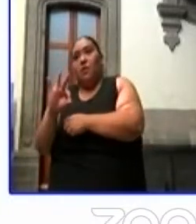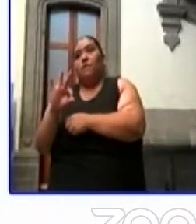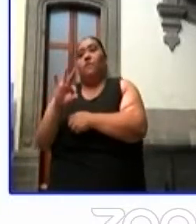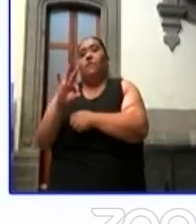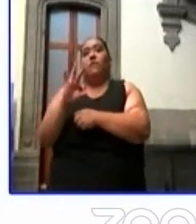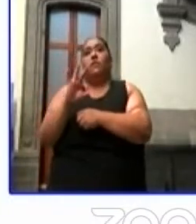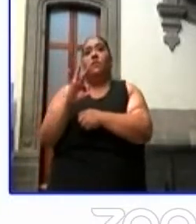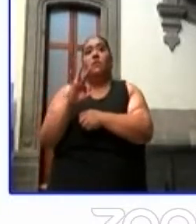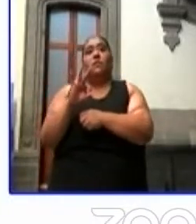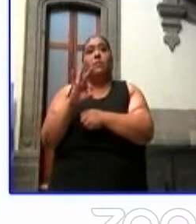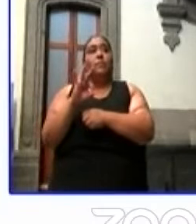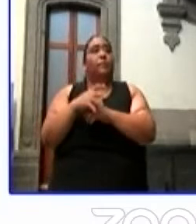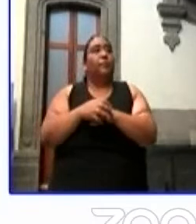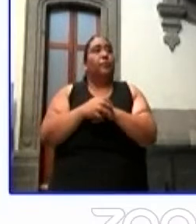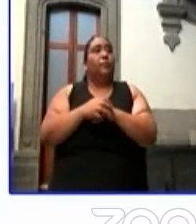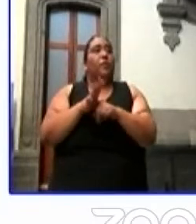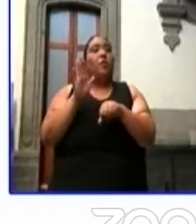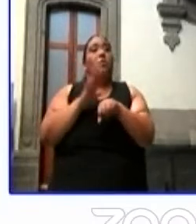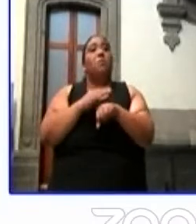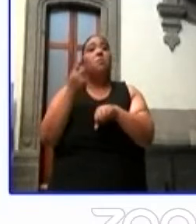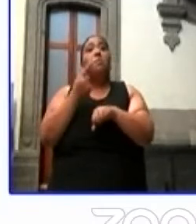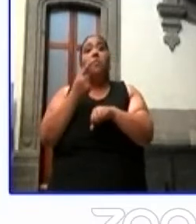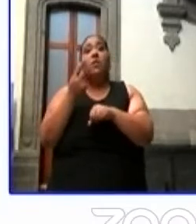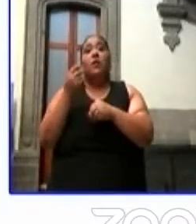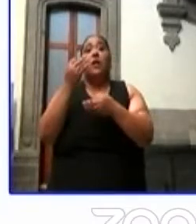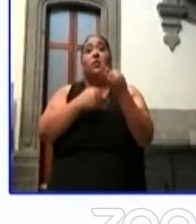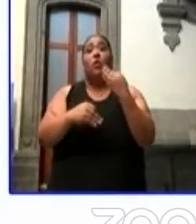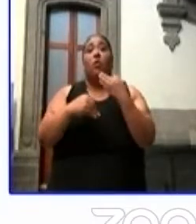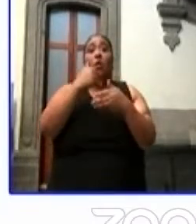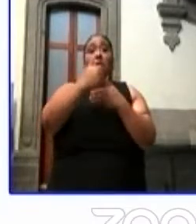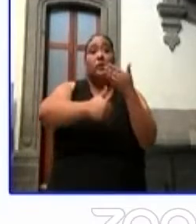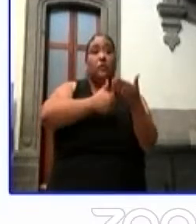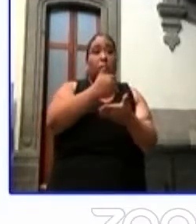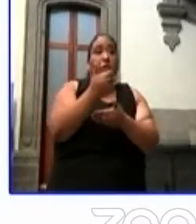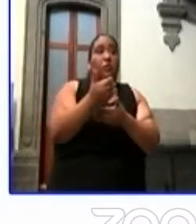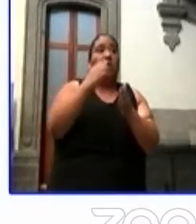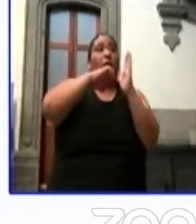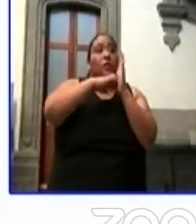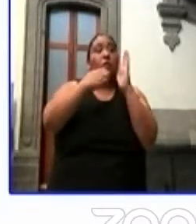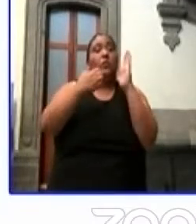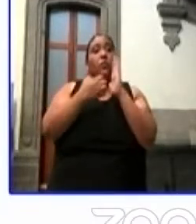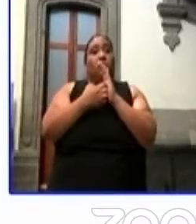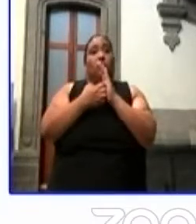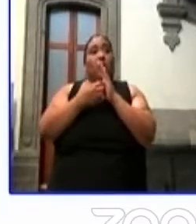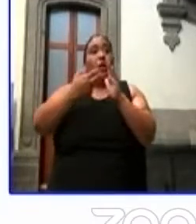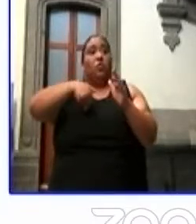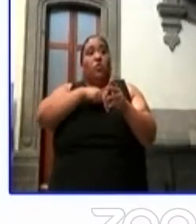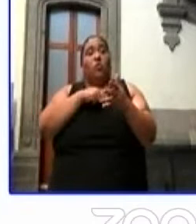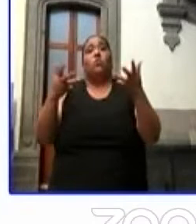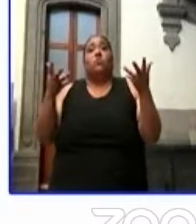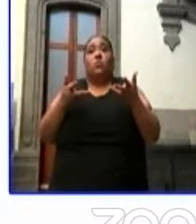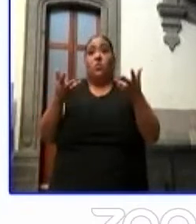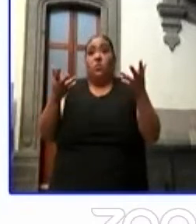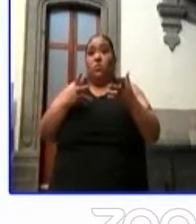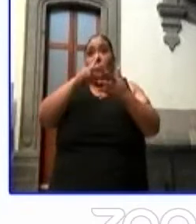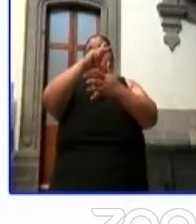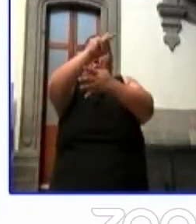¿no? Porque además estamos siguiendo la lógica de la estructura que nos establece la ley de